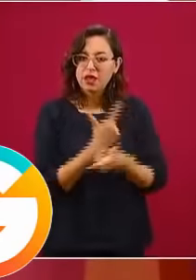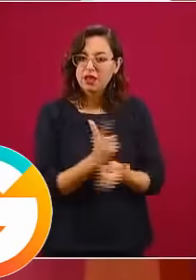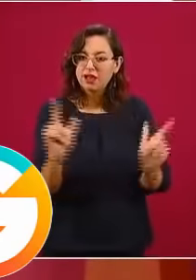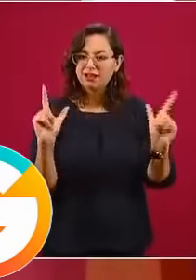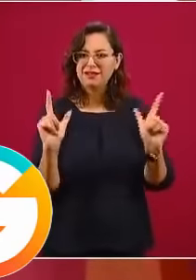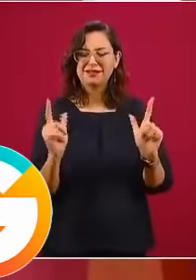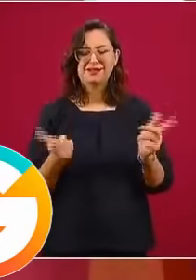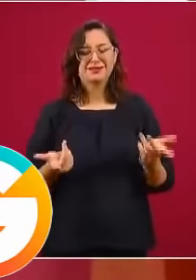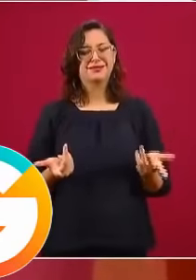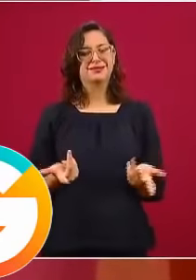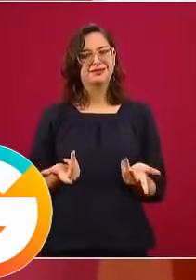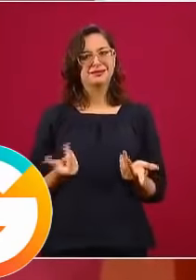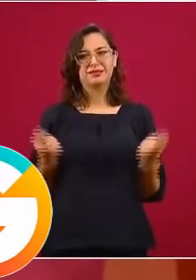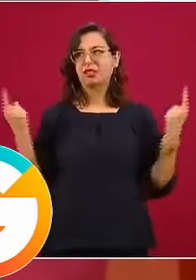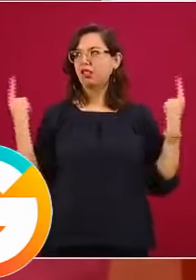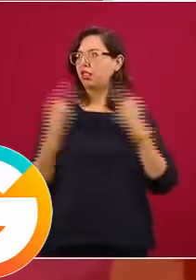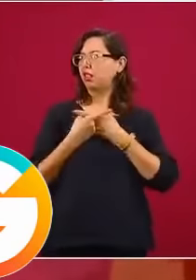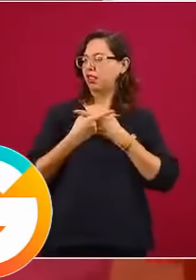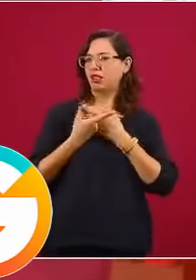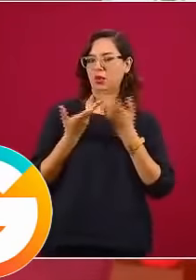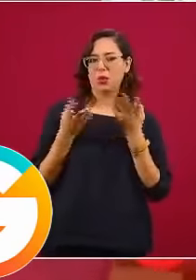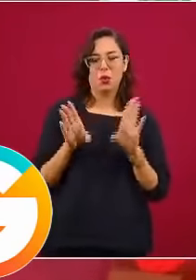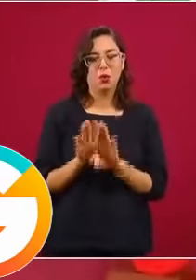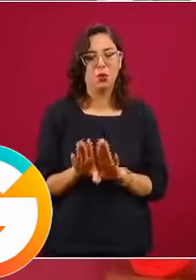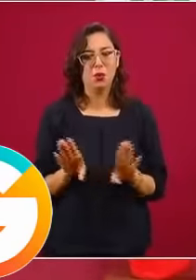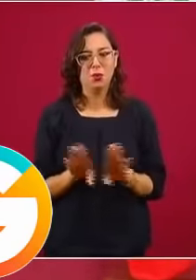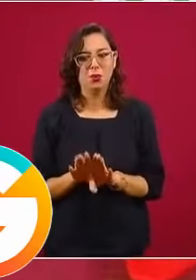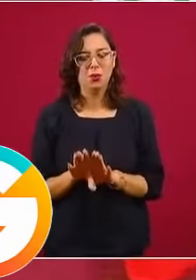O sea, no es